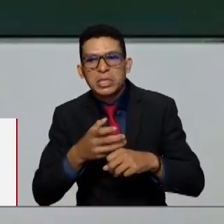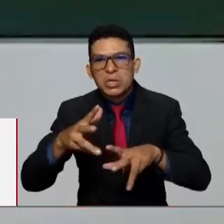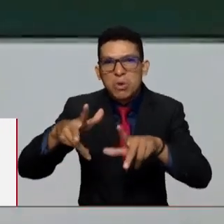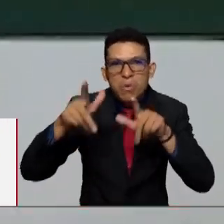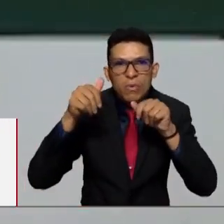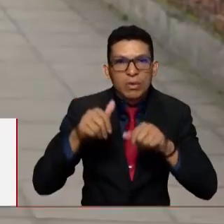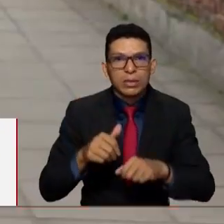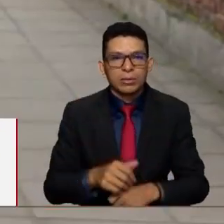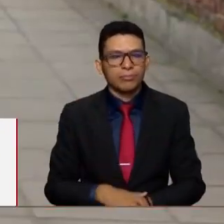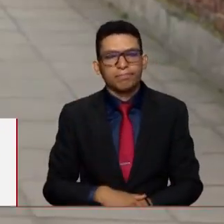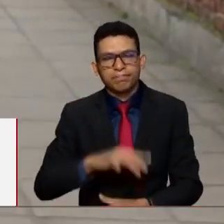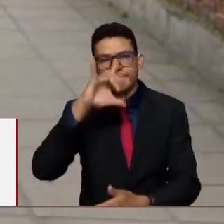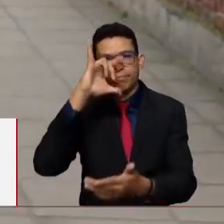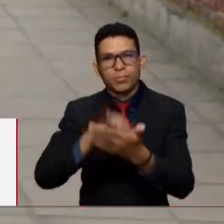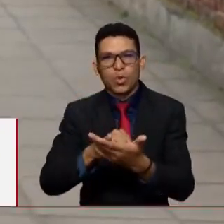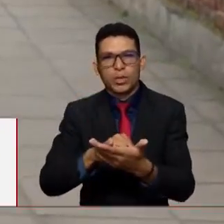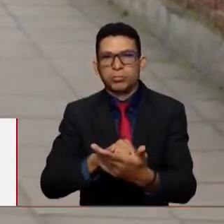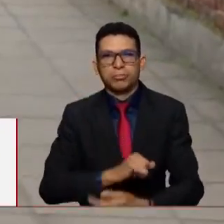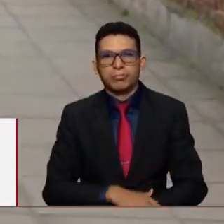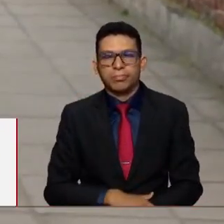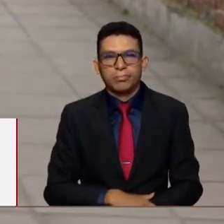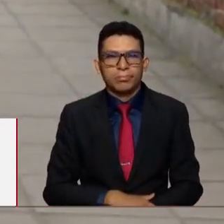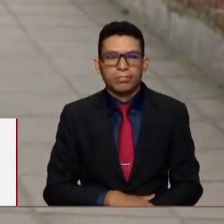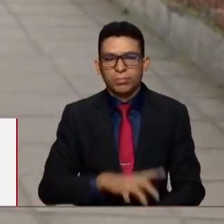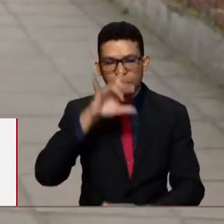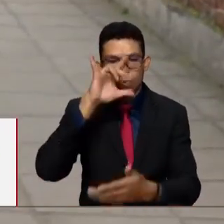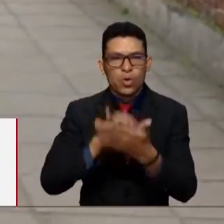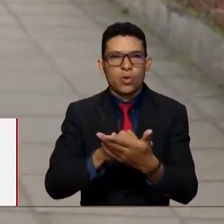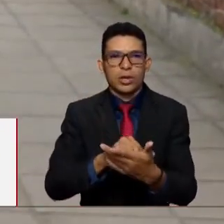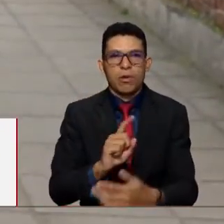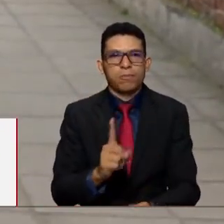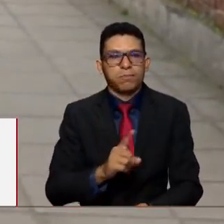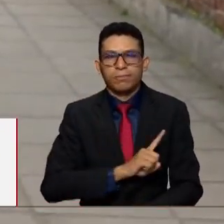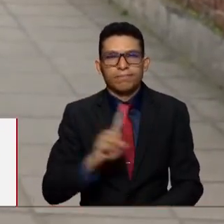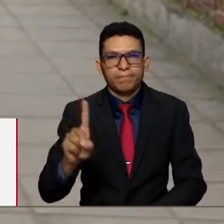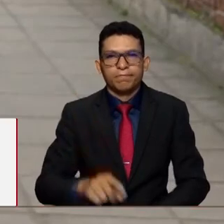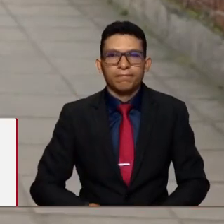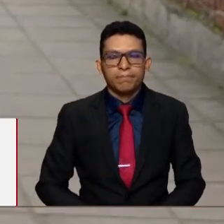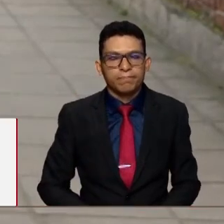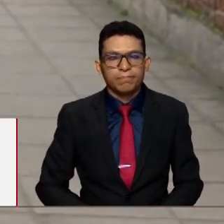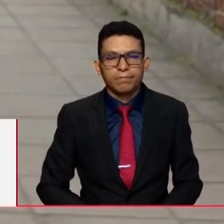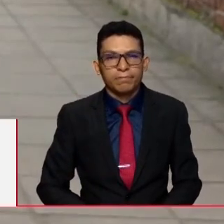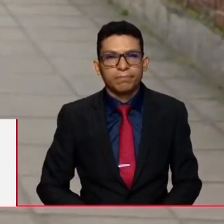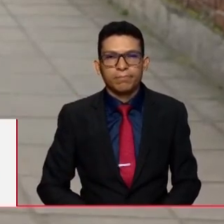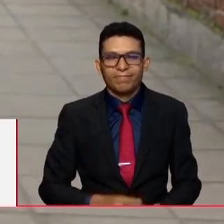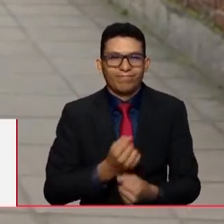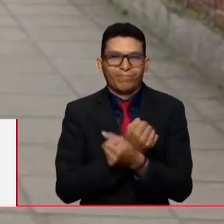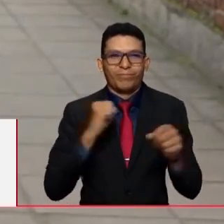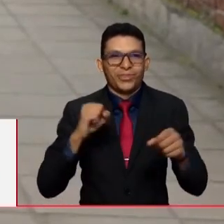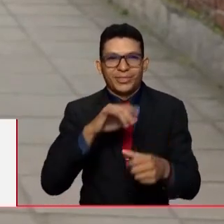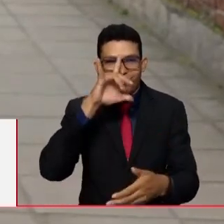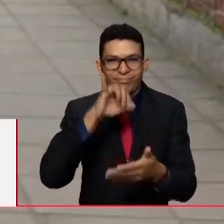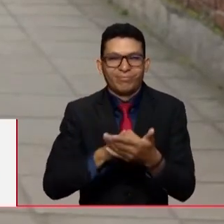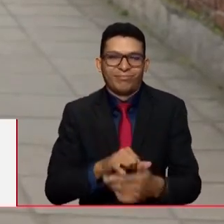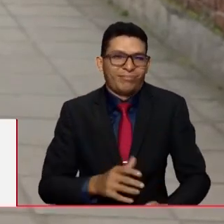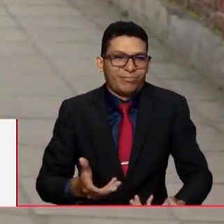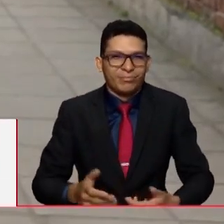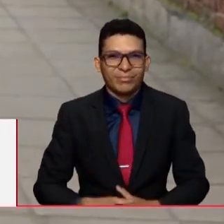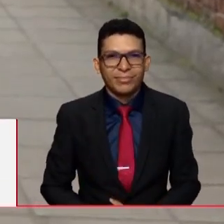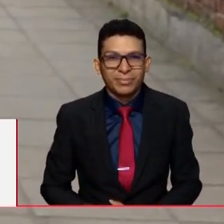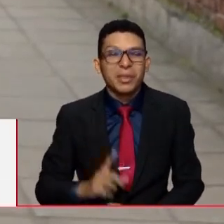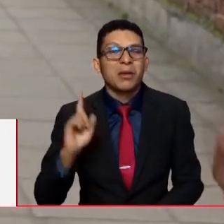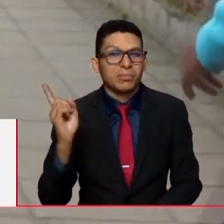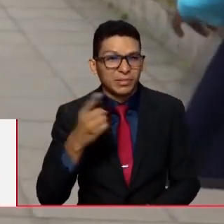fincas? No, yo no creo, no, yo no creo eso. No puede haber sido. Hay veces son